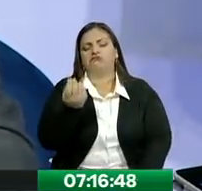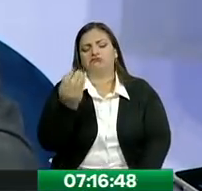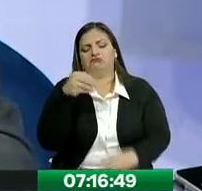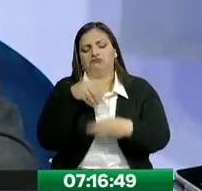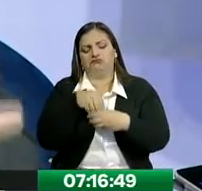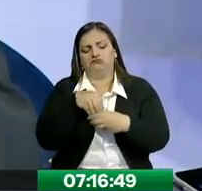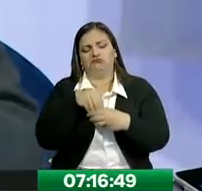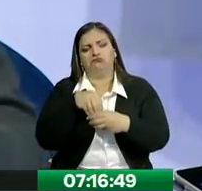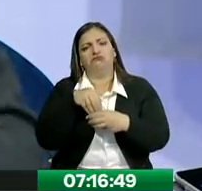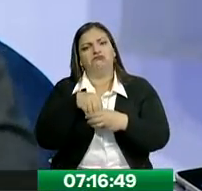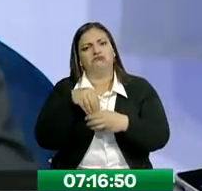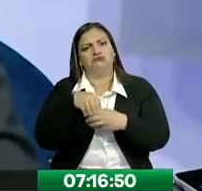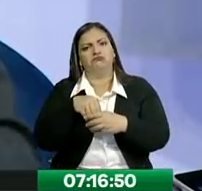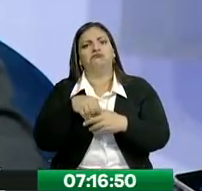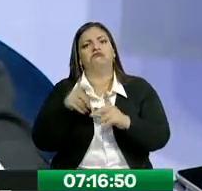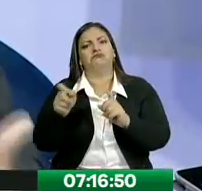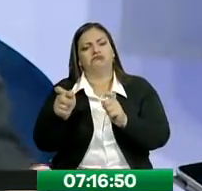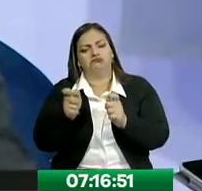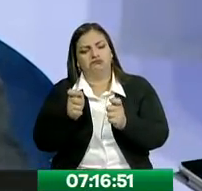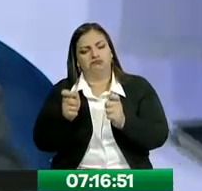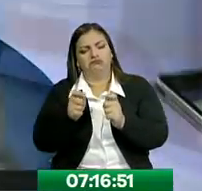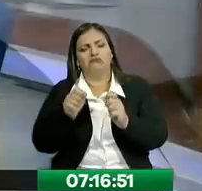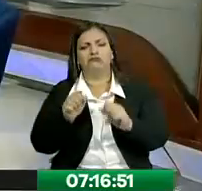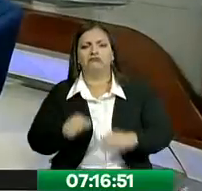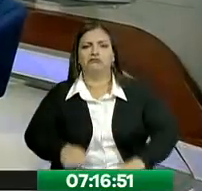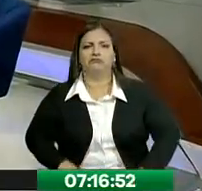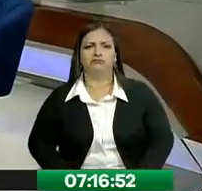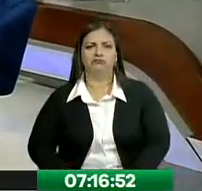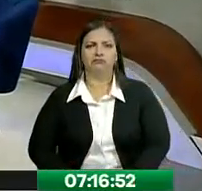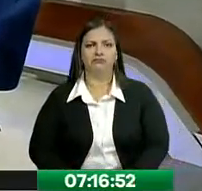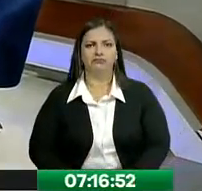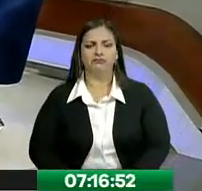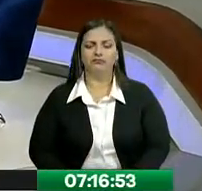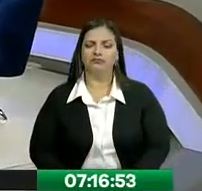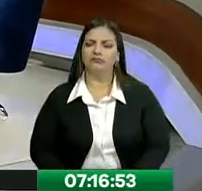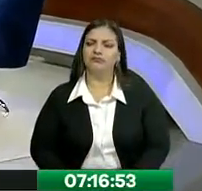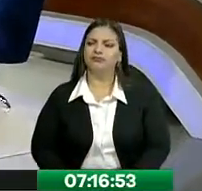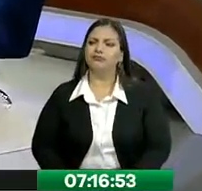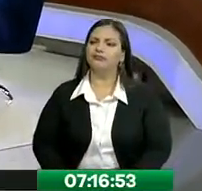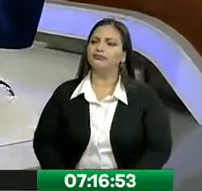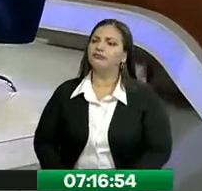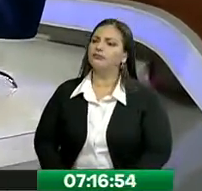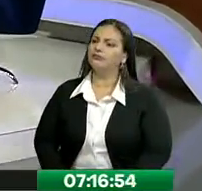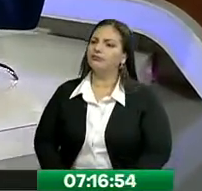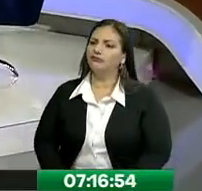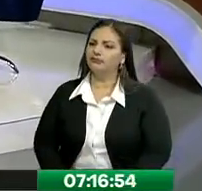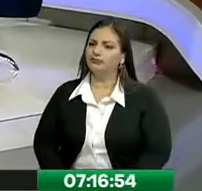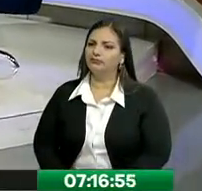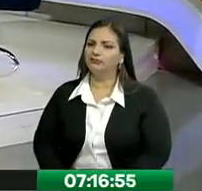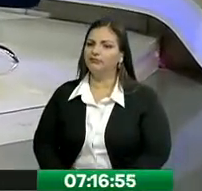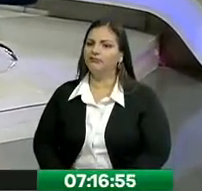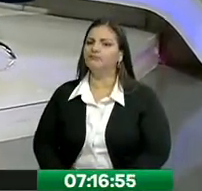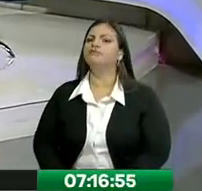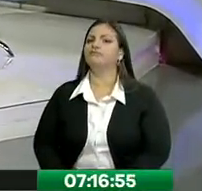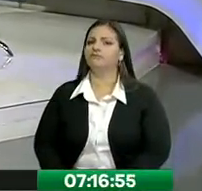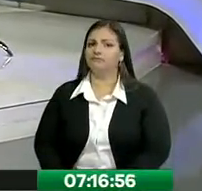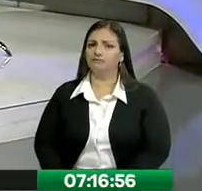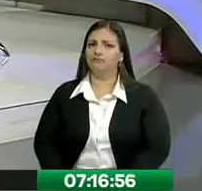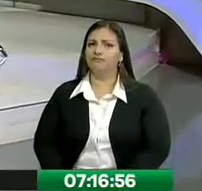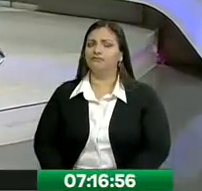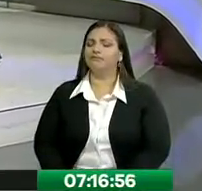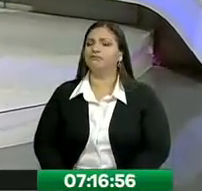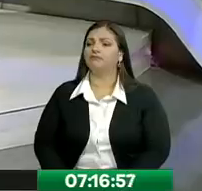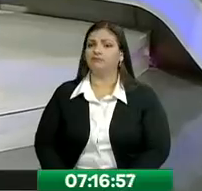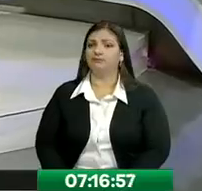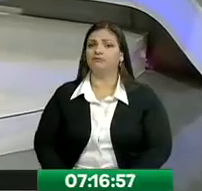se los necesita, que es apoyar al que más lo necesita. 100 millones de dólares anuales será lo que logre recaudar el